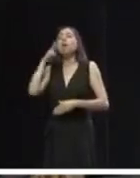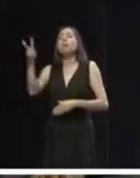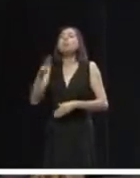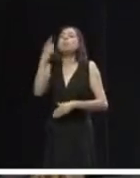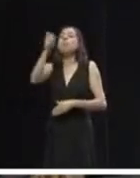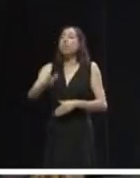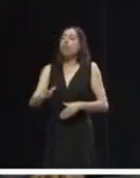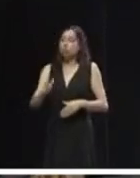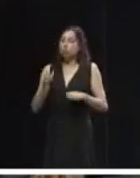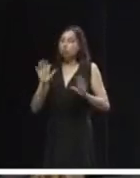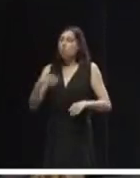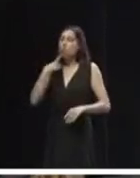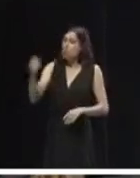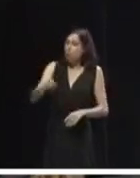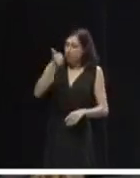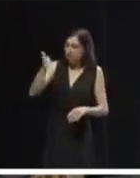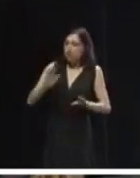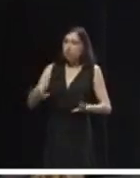digo más.